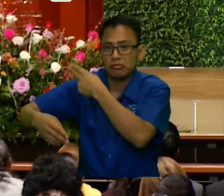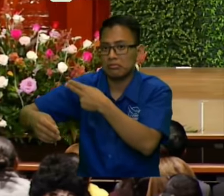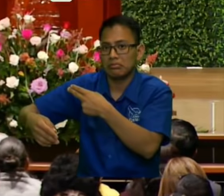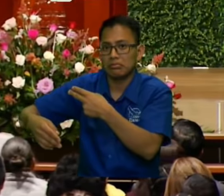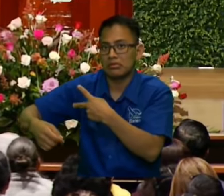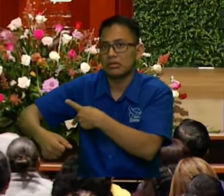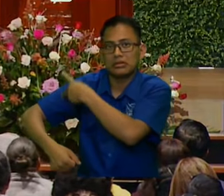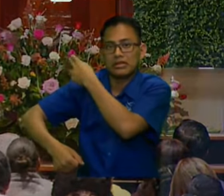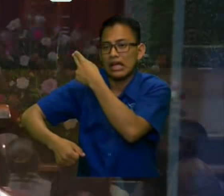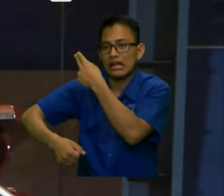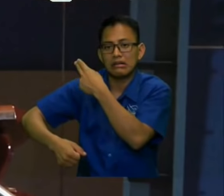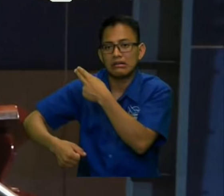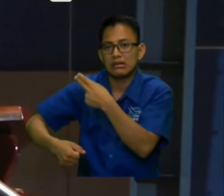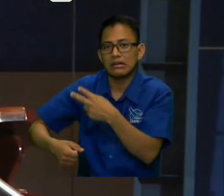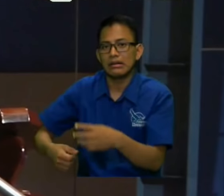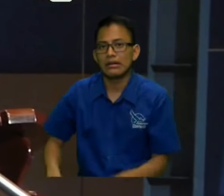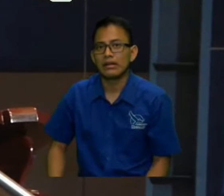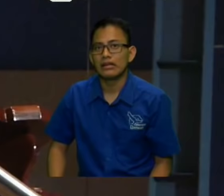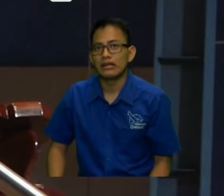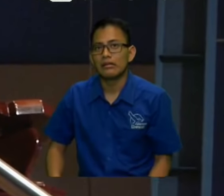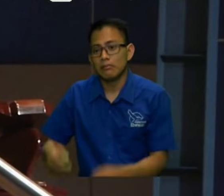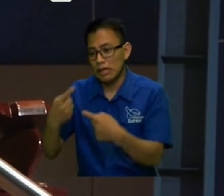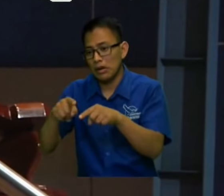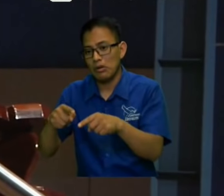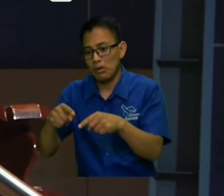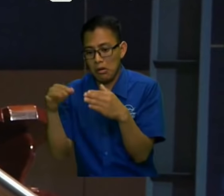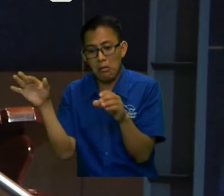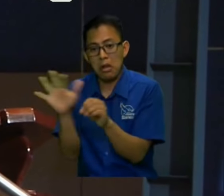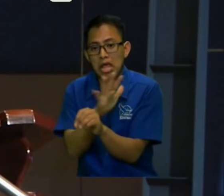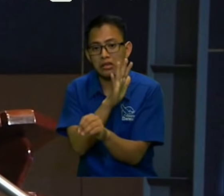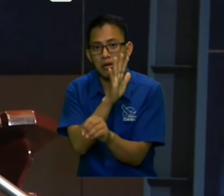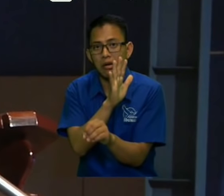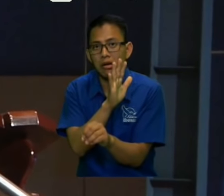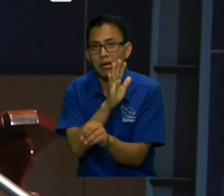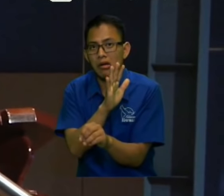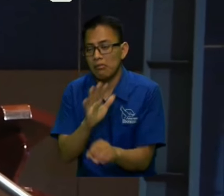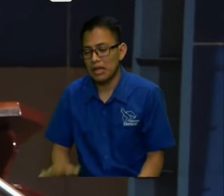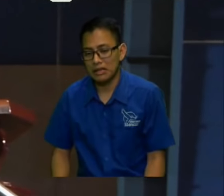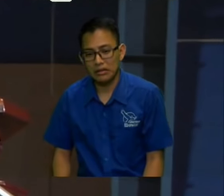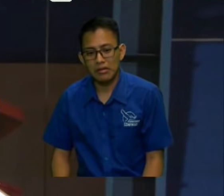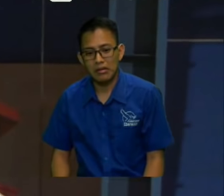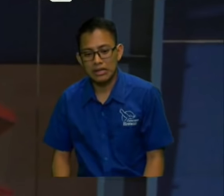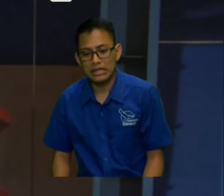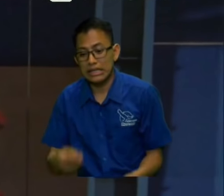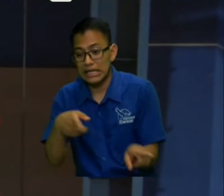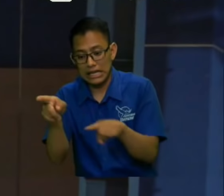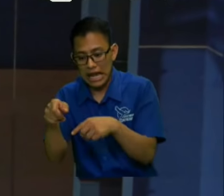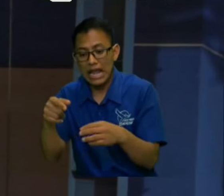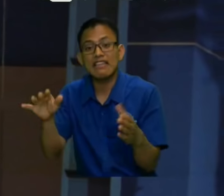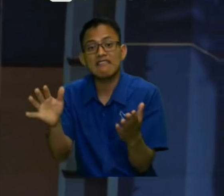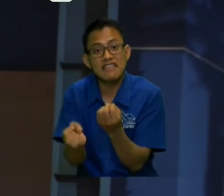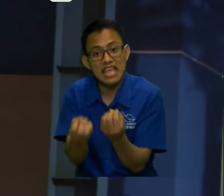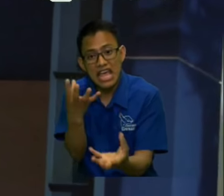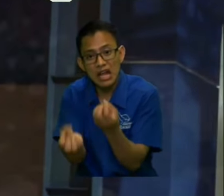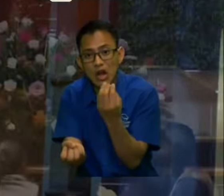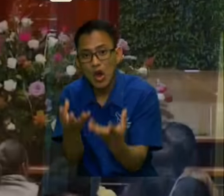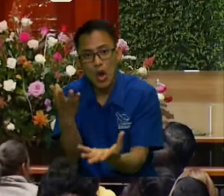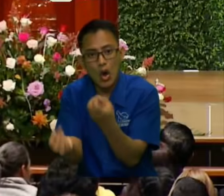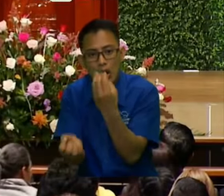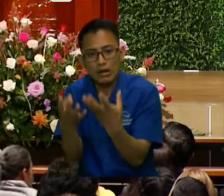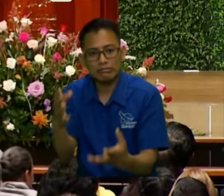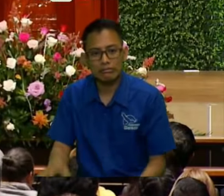quiere aceptar que esto? Un montón de gente que... Y lo quería dejar de decir porque los hermanos se burlan. Le digo: no seas lento. Pues síguelo